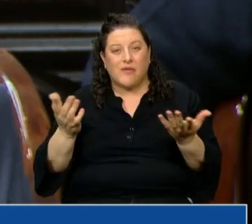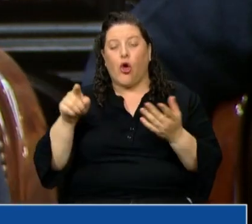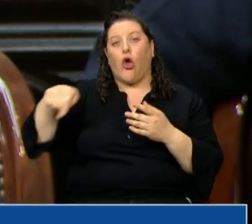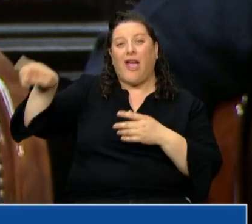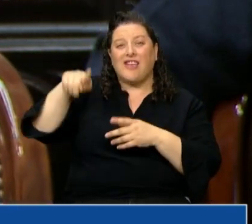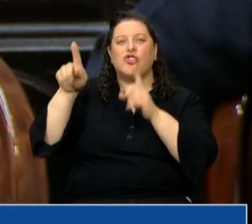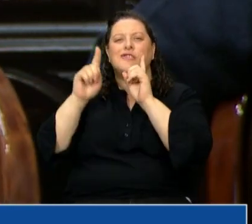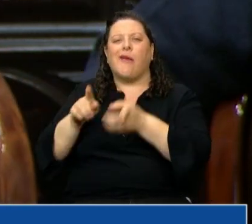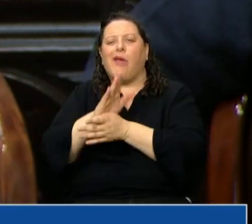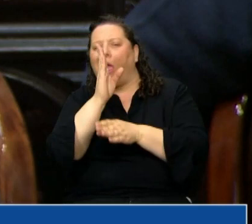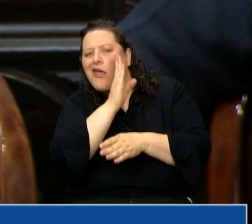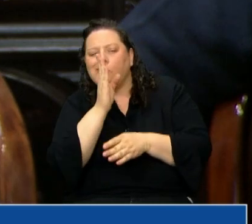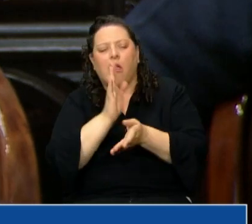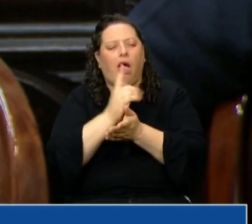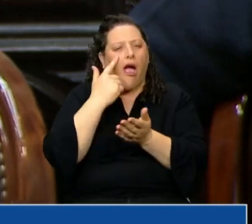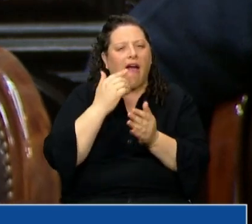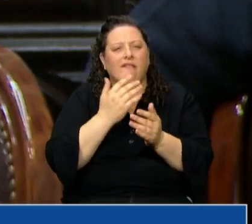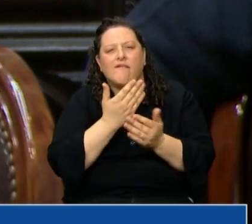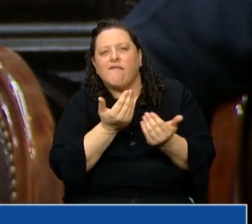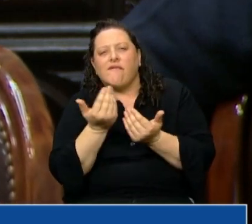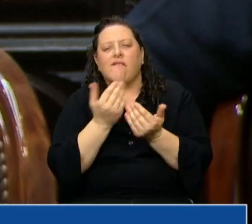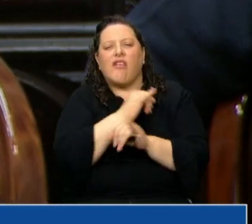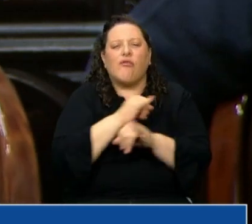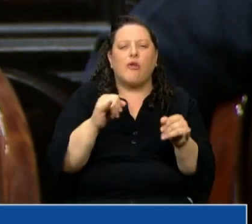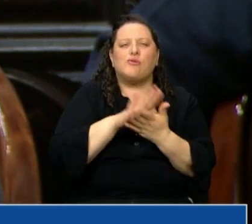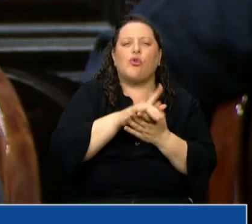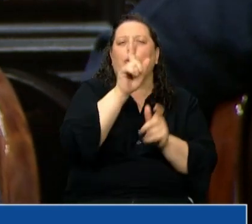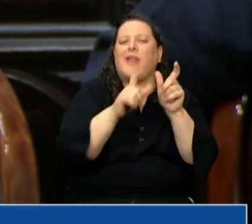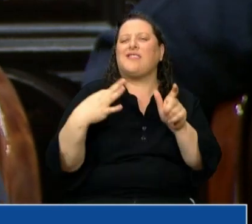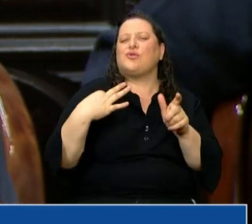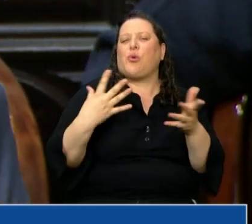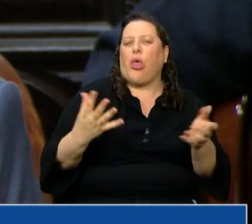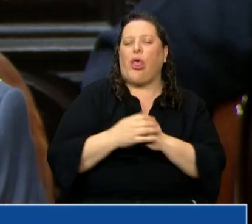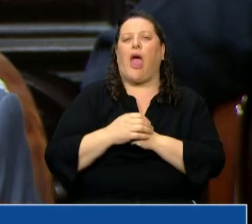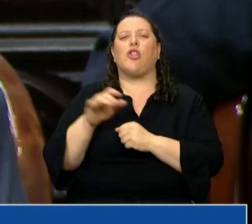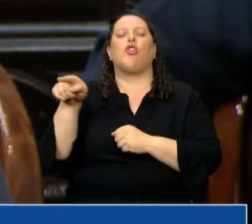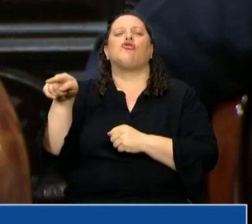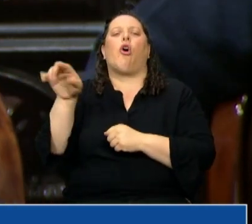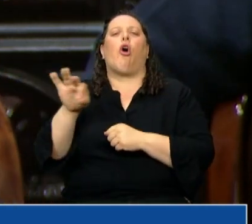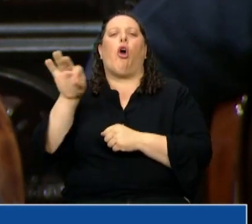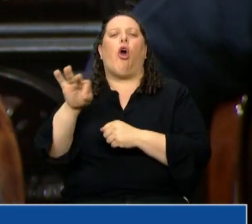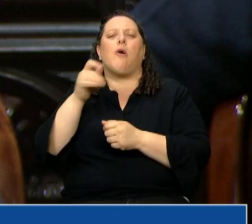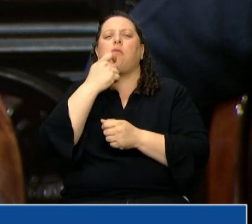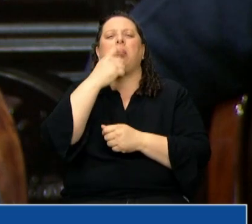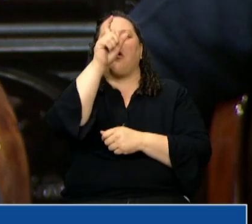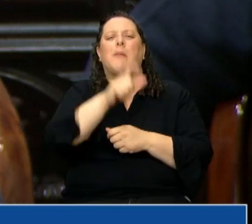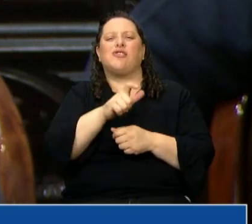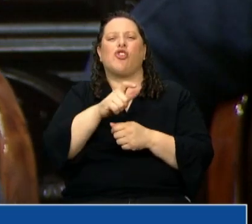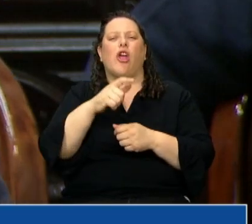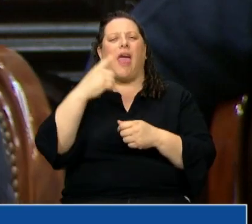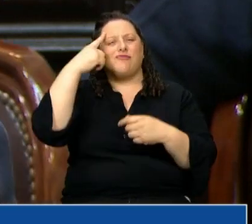ilegalmente a los ciudadanos, los que armaron los causas, los que crearon una Gestapo sindical, los que persiguieron a los